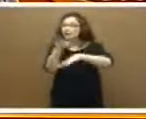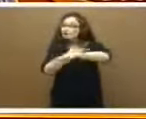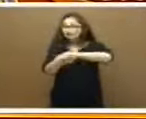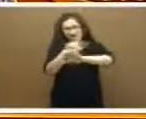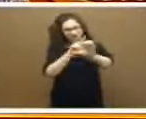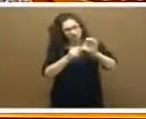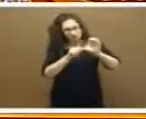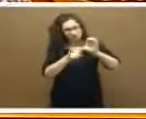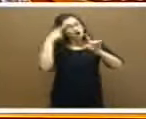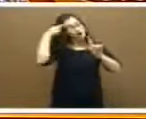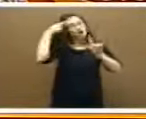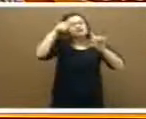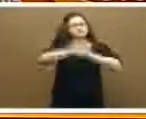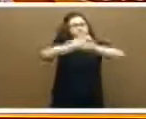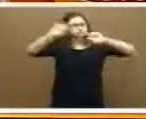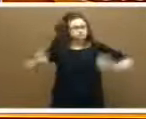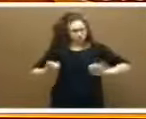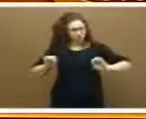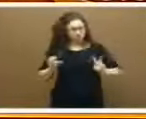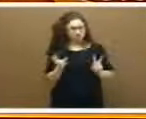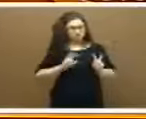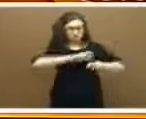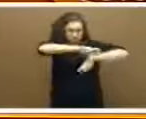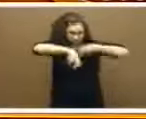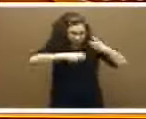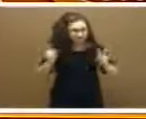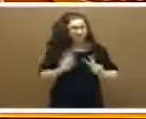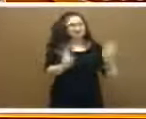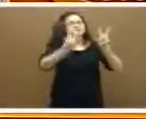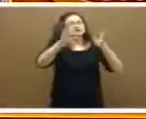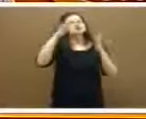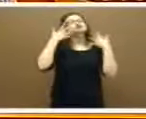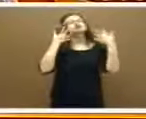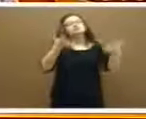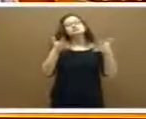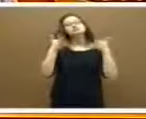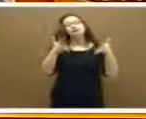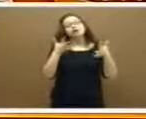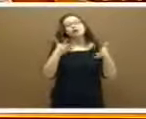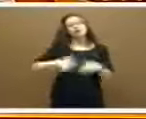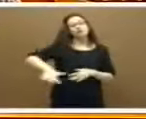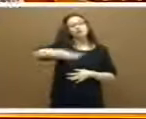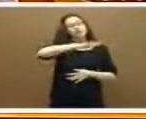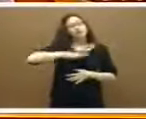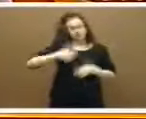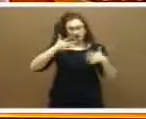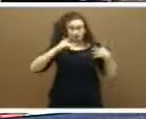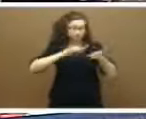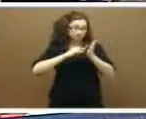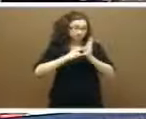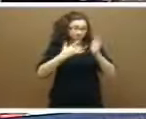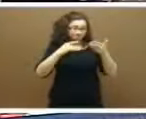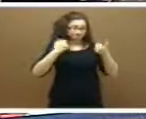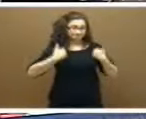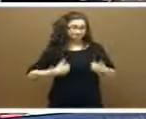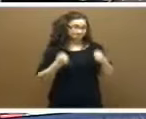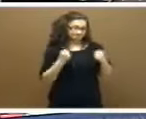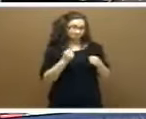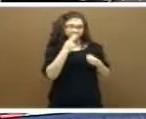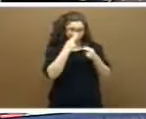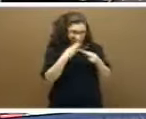para constituir y reactivar los consejos de salud de zona del sistema sanitario público. Como bien saben, señorías, en